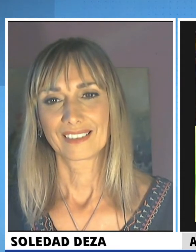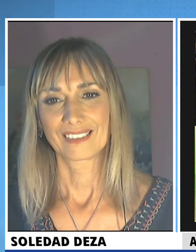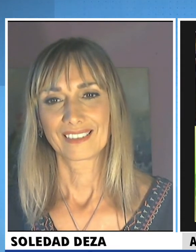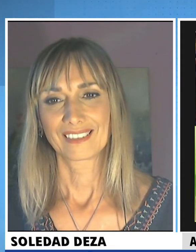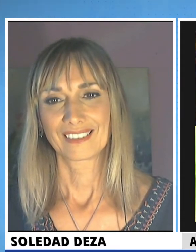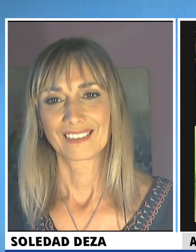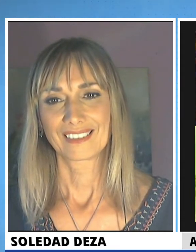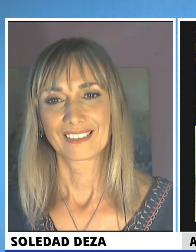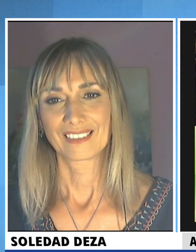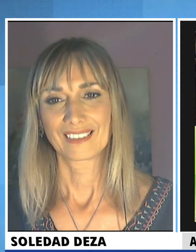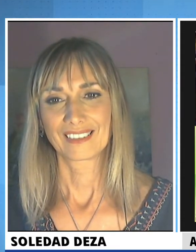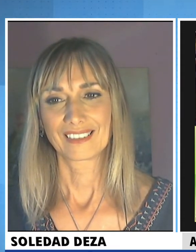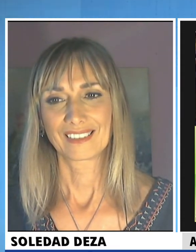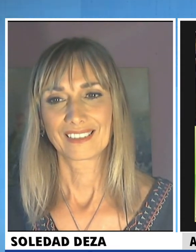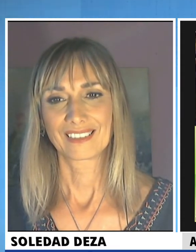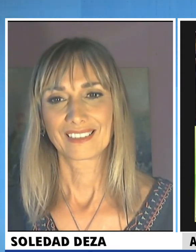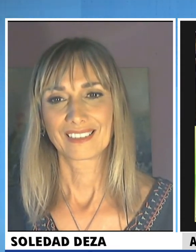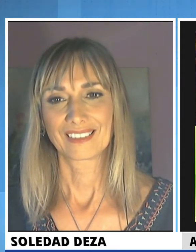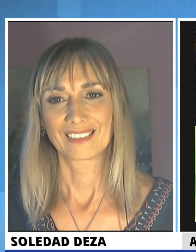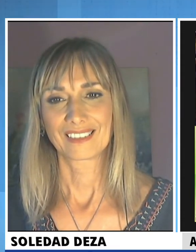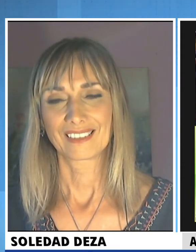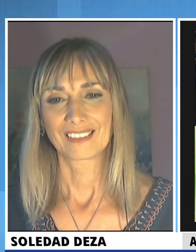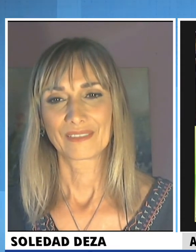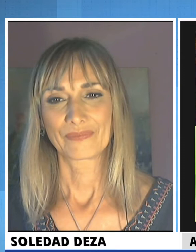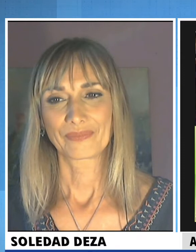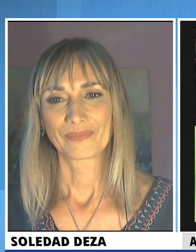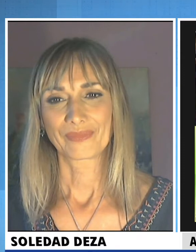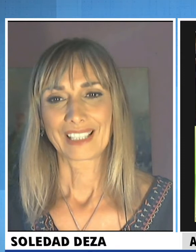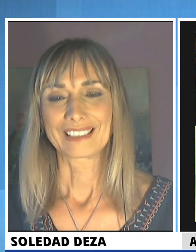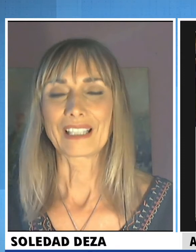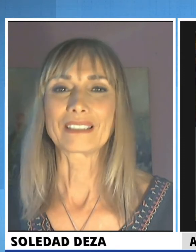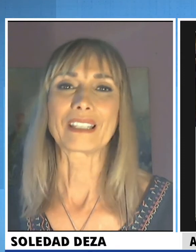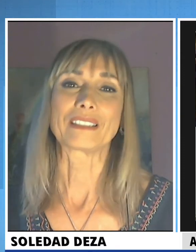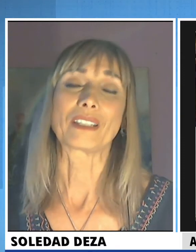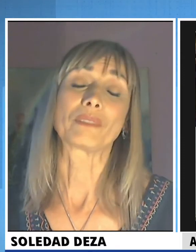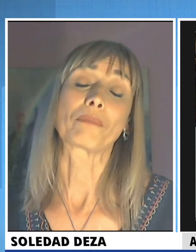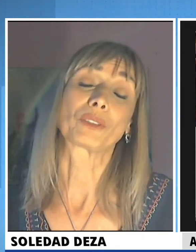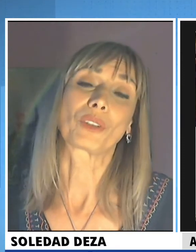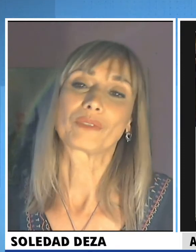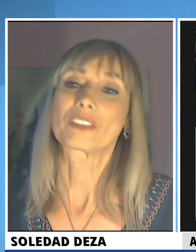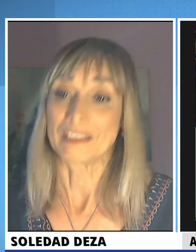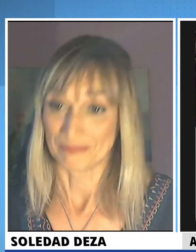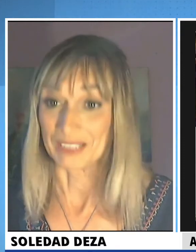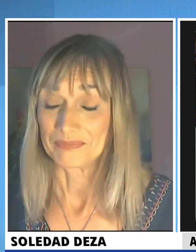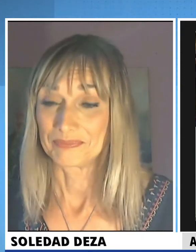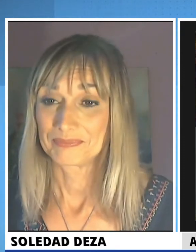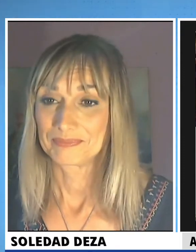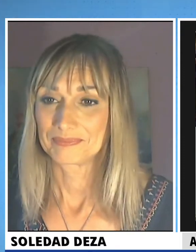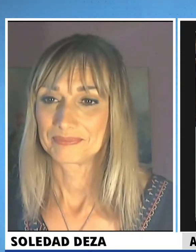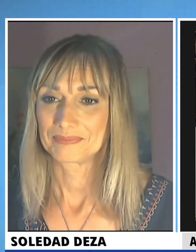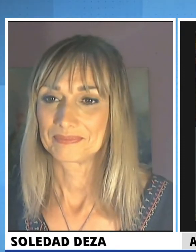a buscar la voz verdadera, ¿no? Ahí me parece que nos fuimos a la banquina. A mí me parece que el